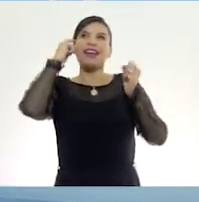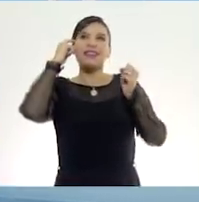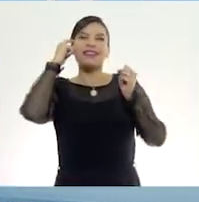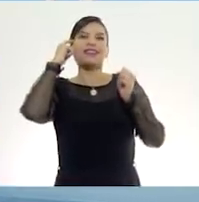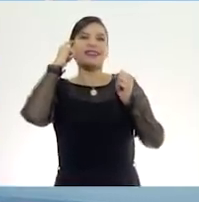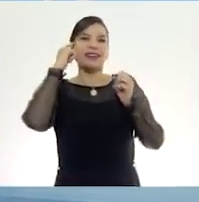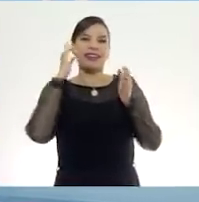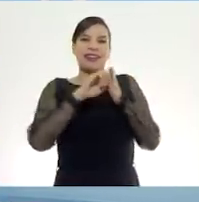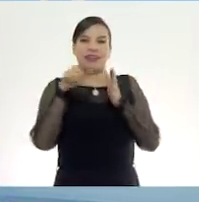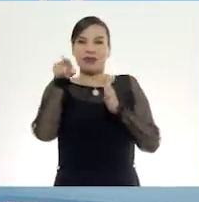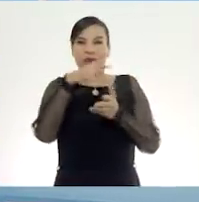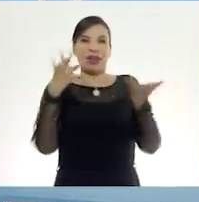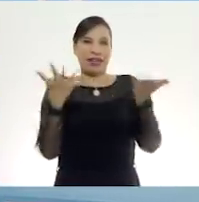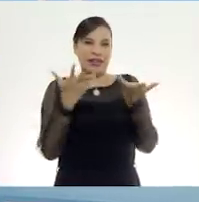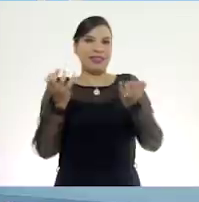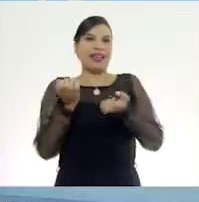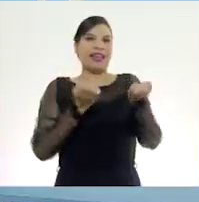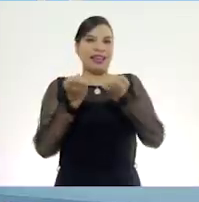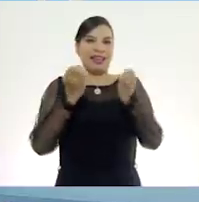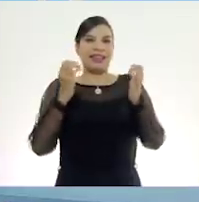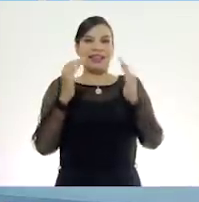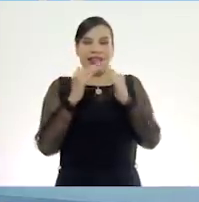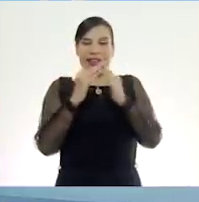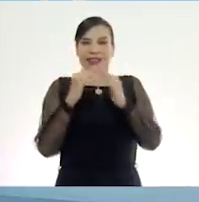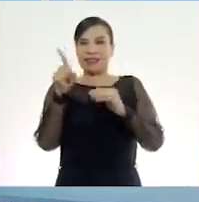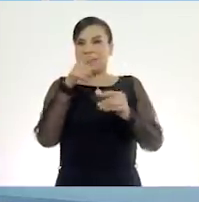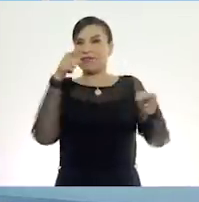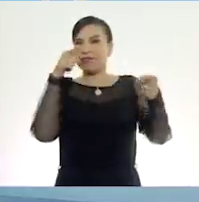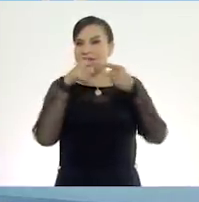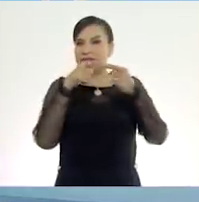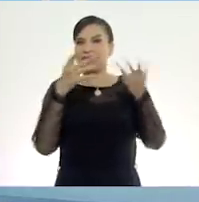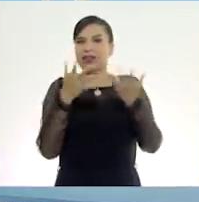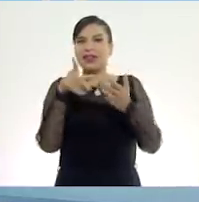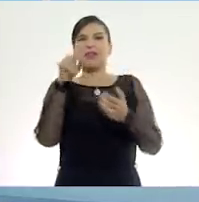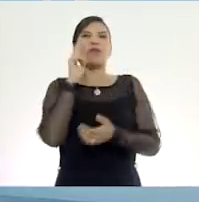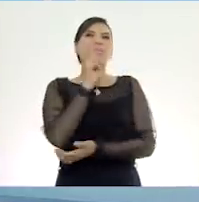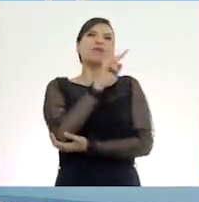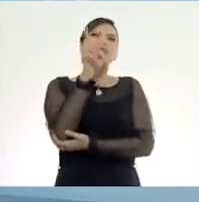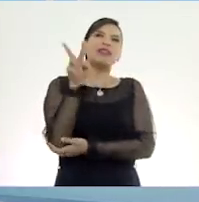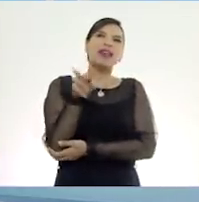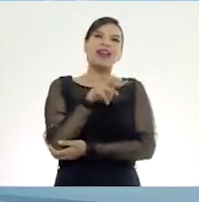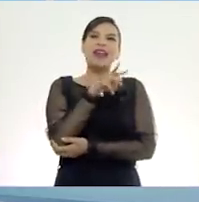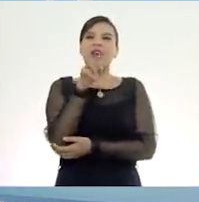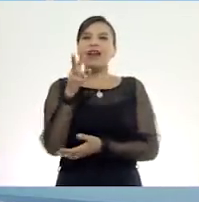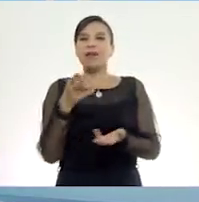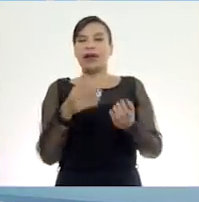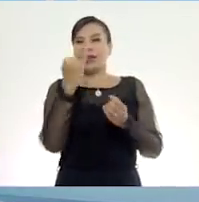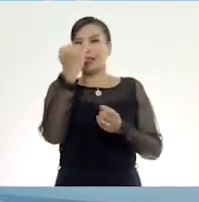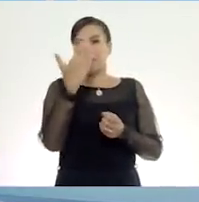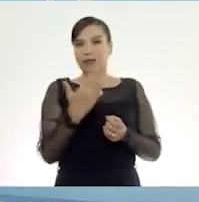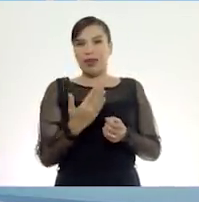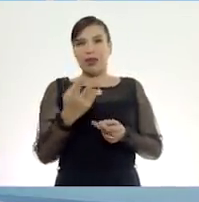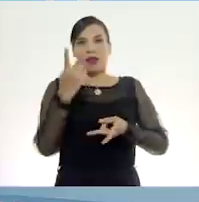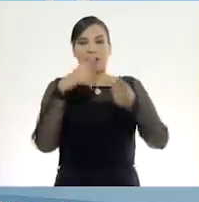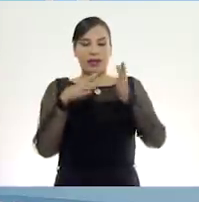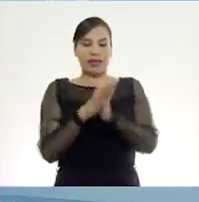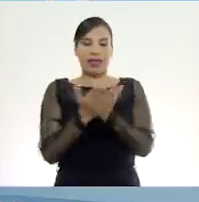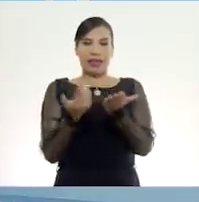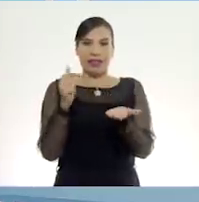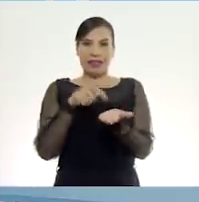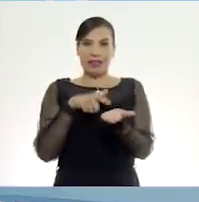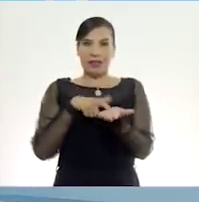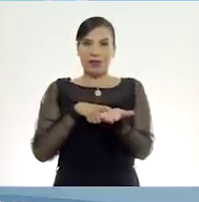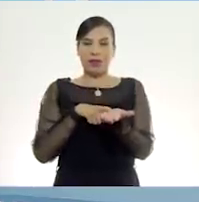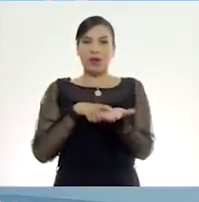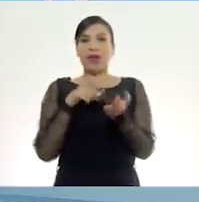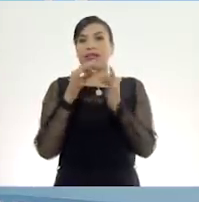ejercicio y reto para ustedes en casa. ¿Qué les parece si observamos esta imagen que viene en nuestro libro de texto, que